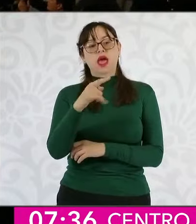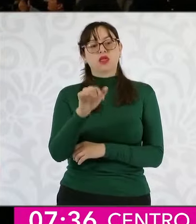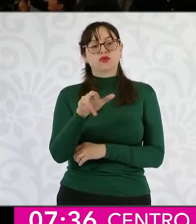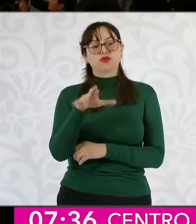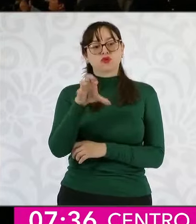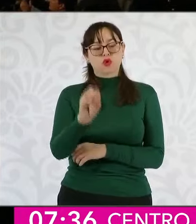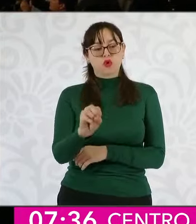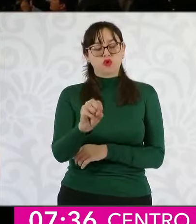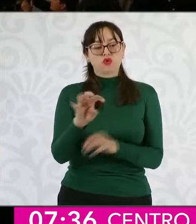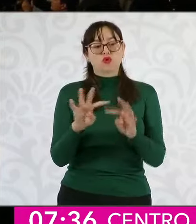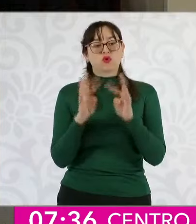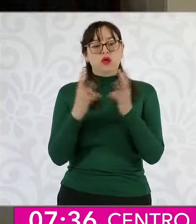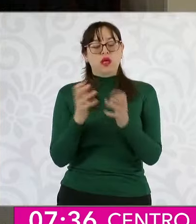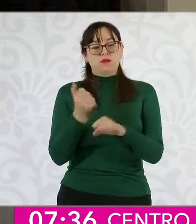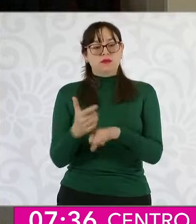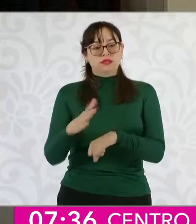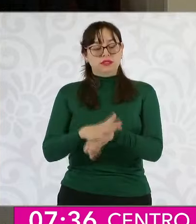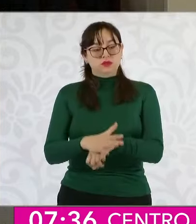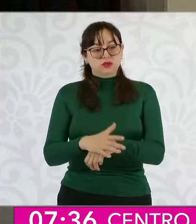de Administración de Caluz.